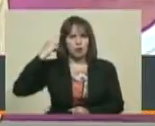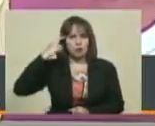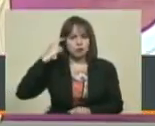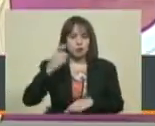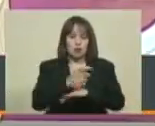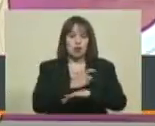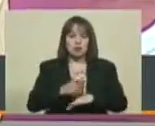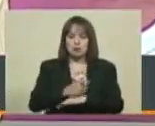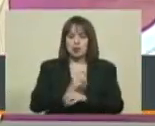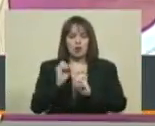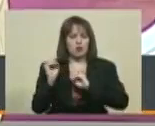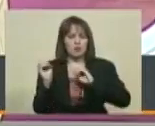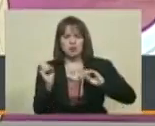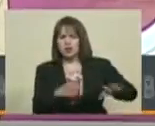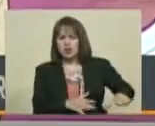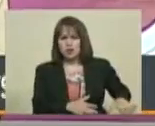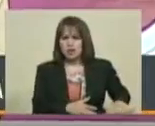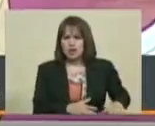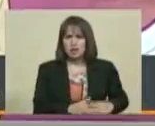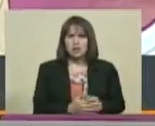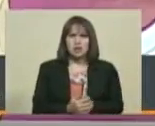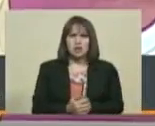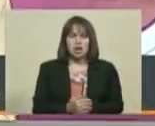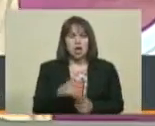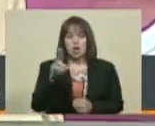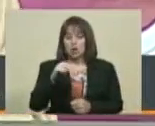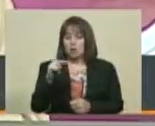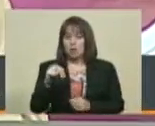lo abandonaría como no lo abandonamos.